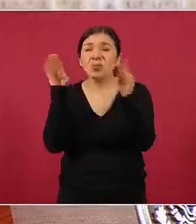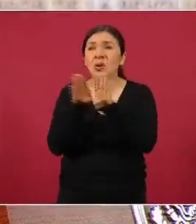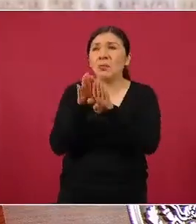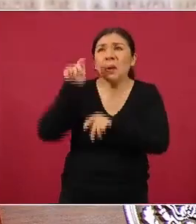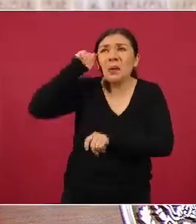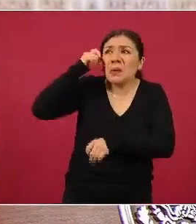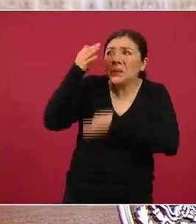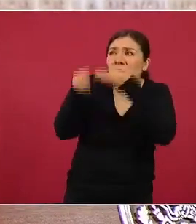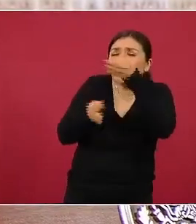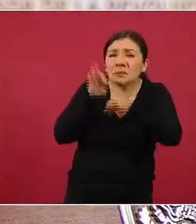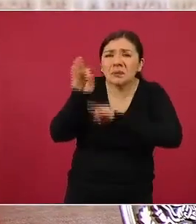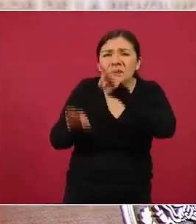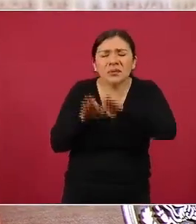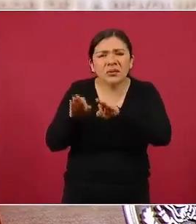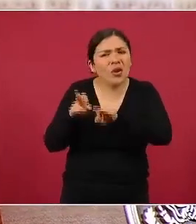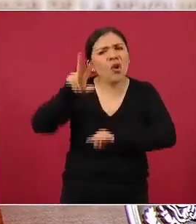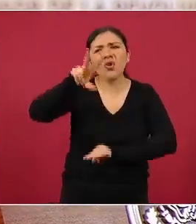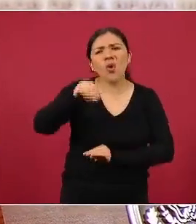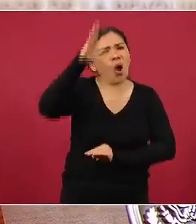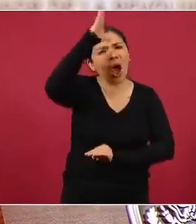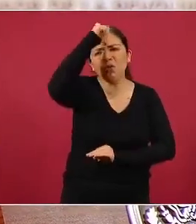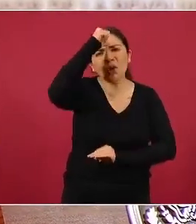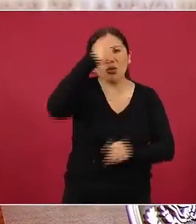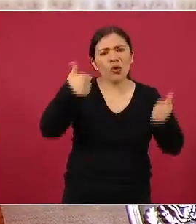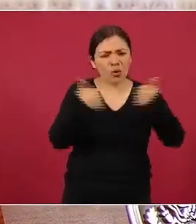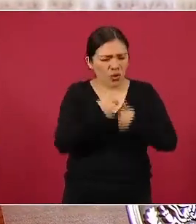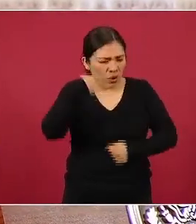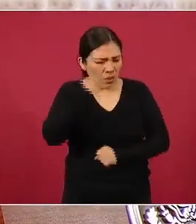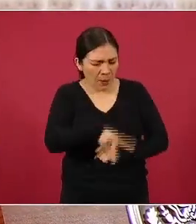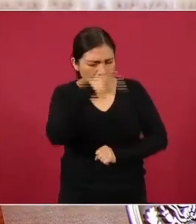con los principios de nuestra política exterior,